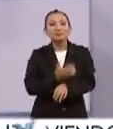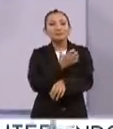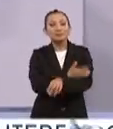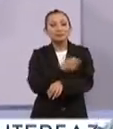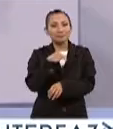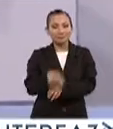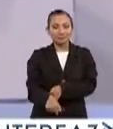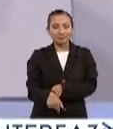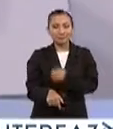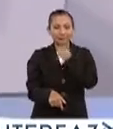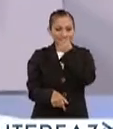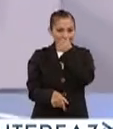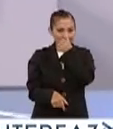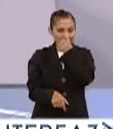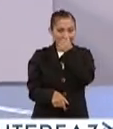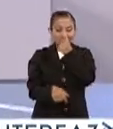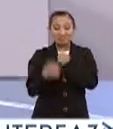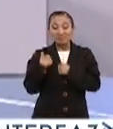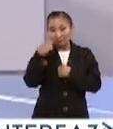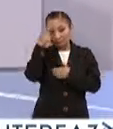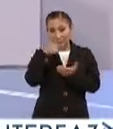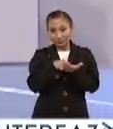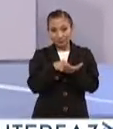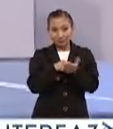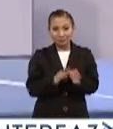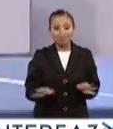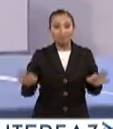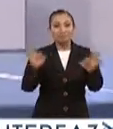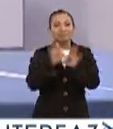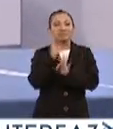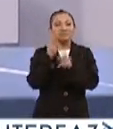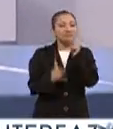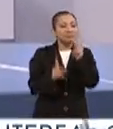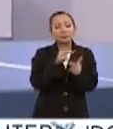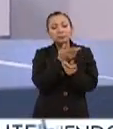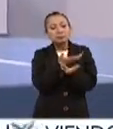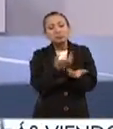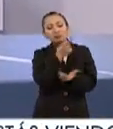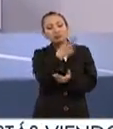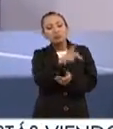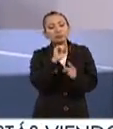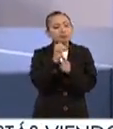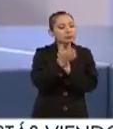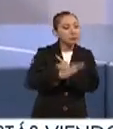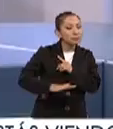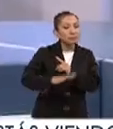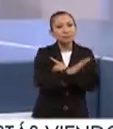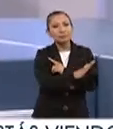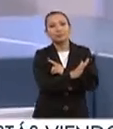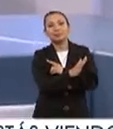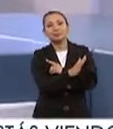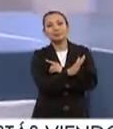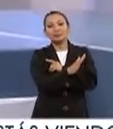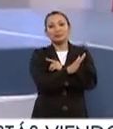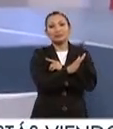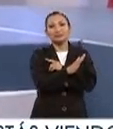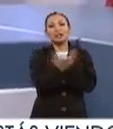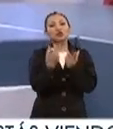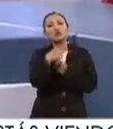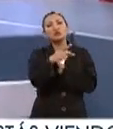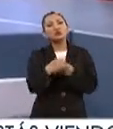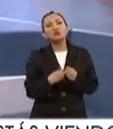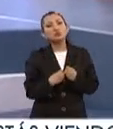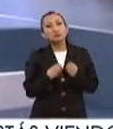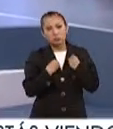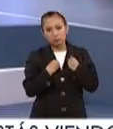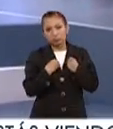acompañes y creo que es importante pues platicar de todas las circunstancias que has vivido,